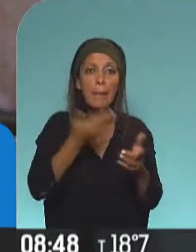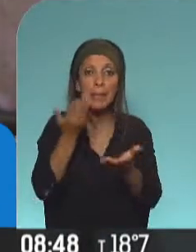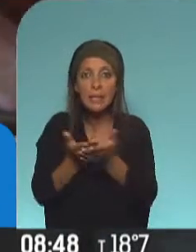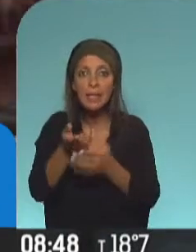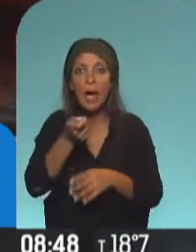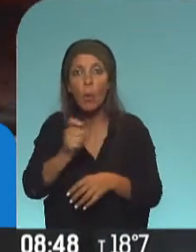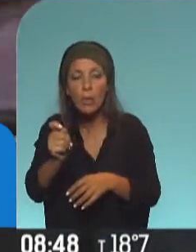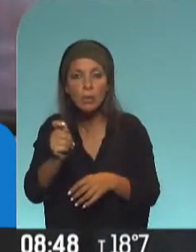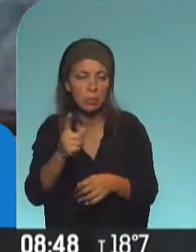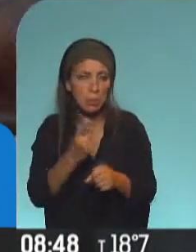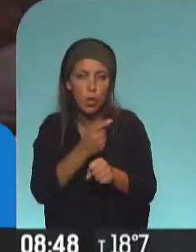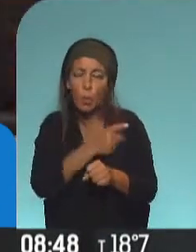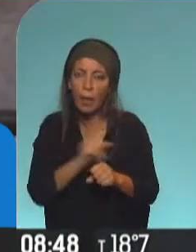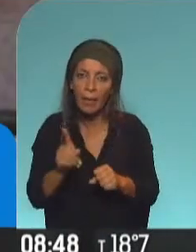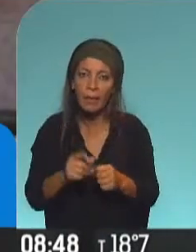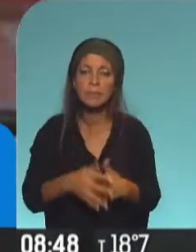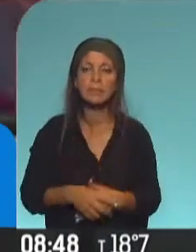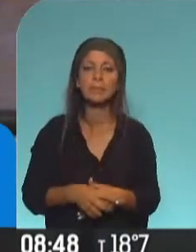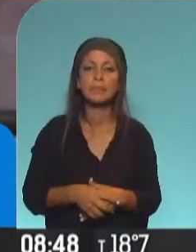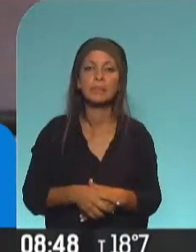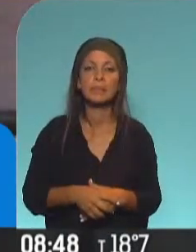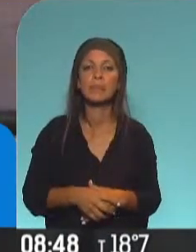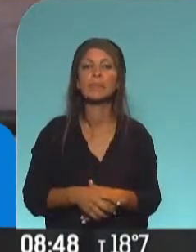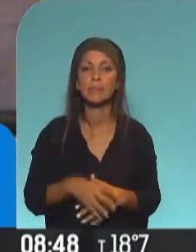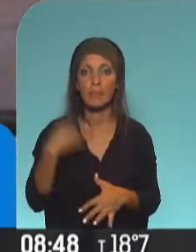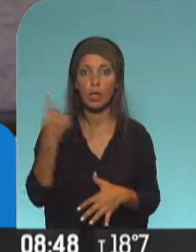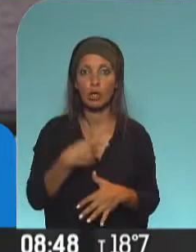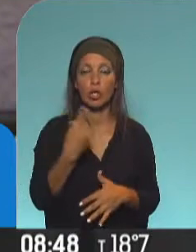esa petición, por decirlo de alguna forma. Nosotros desde